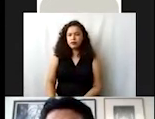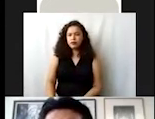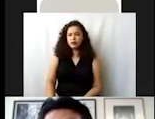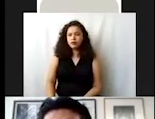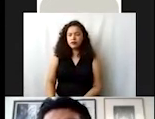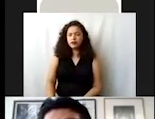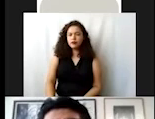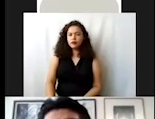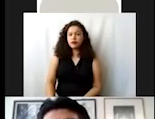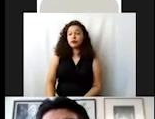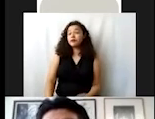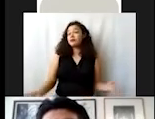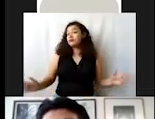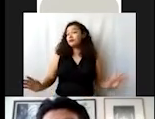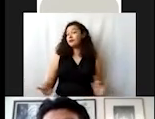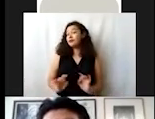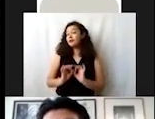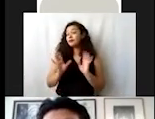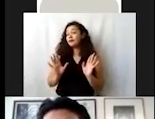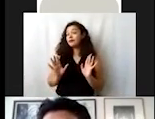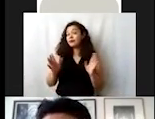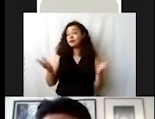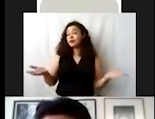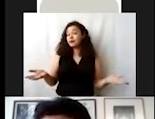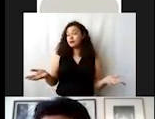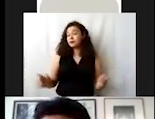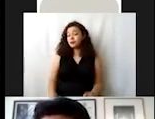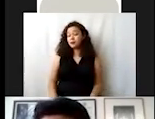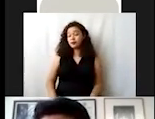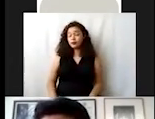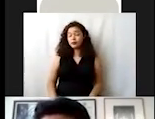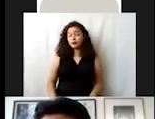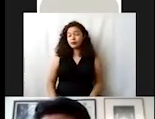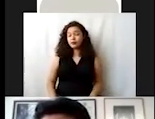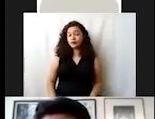y resulta que